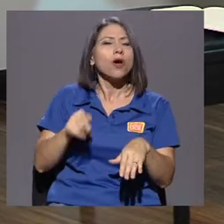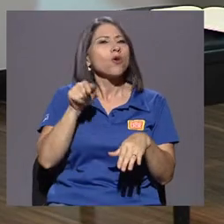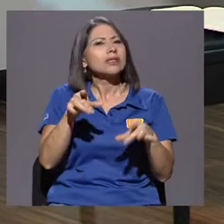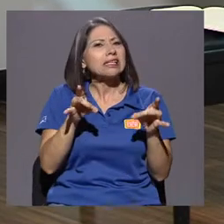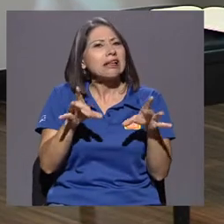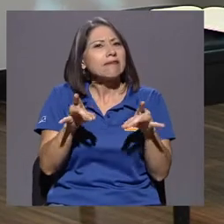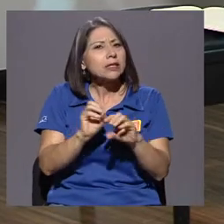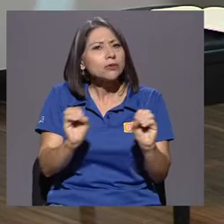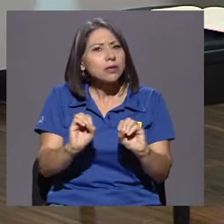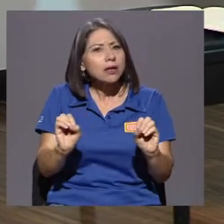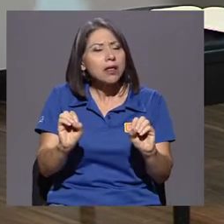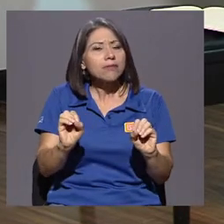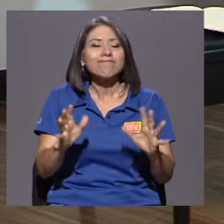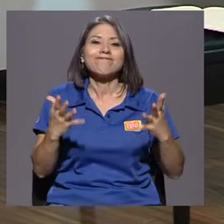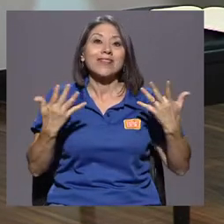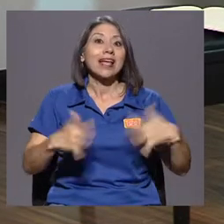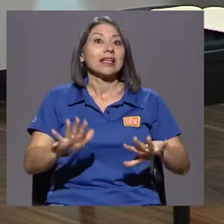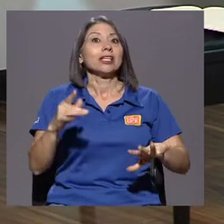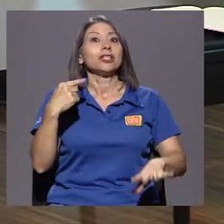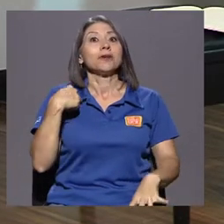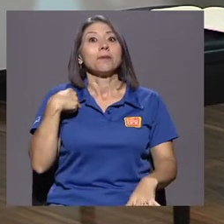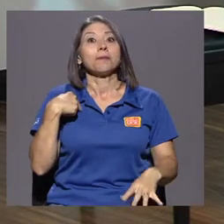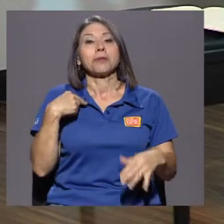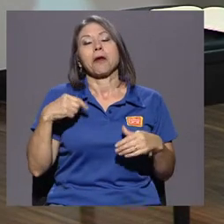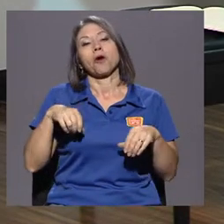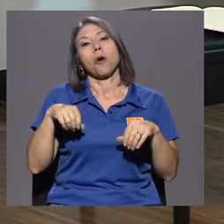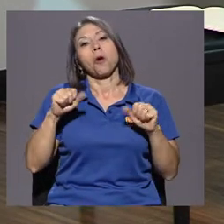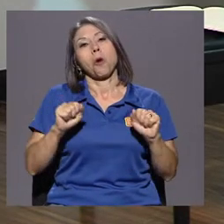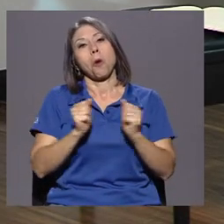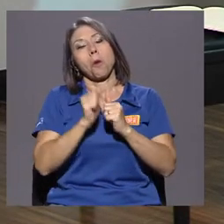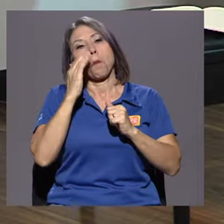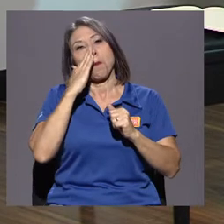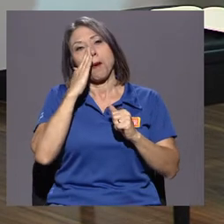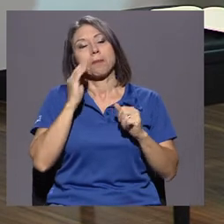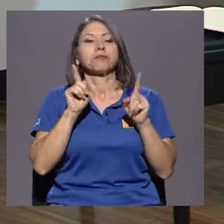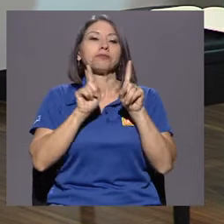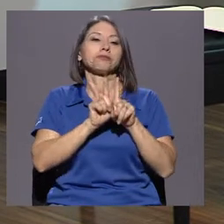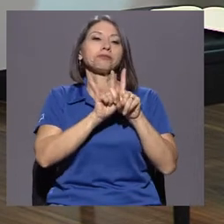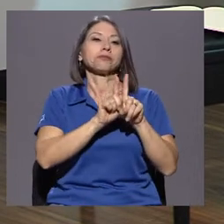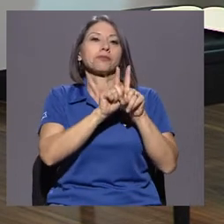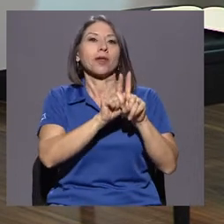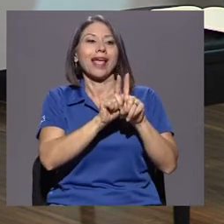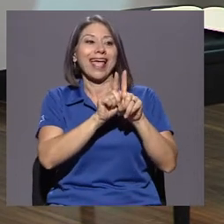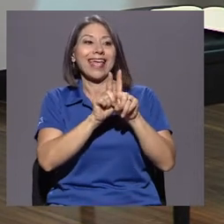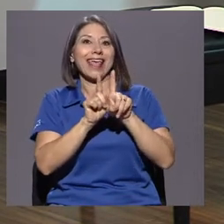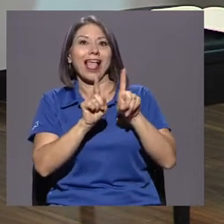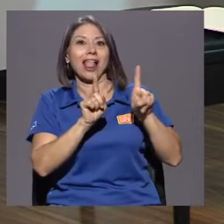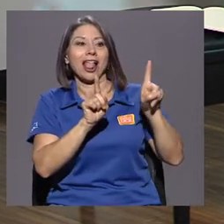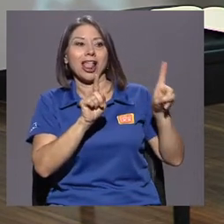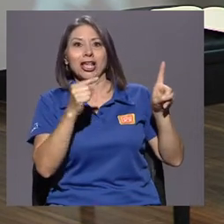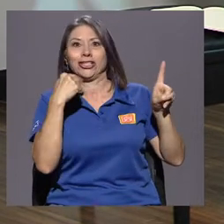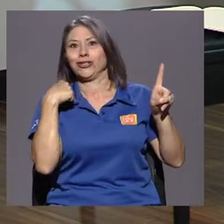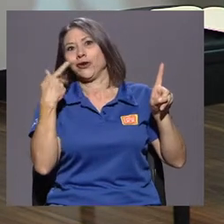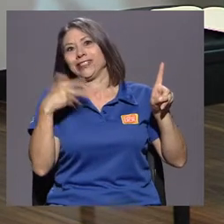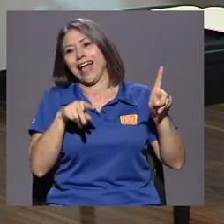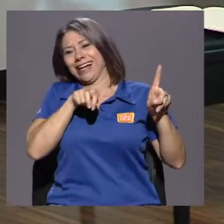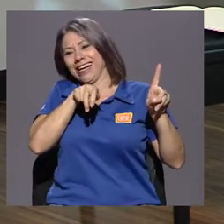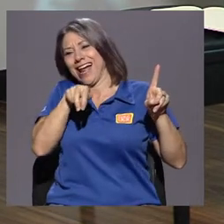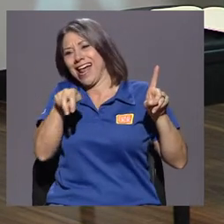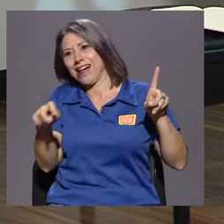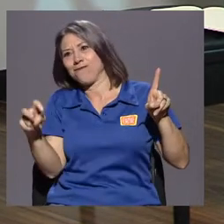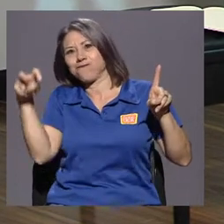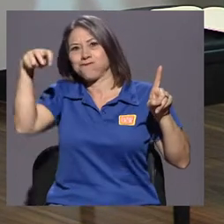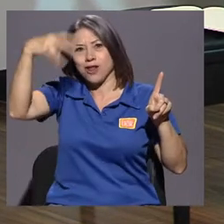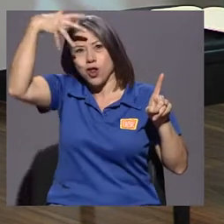yo no había dado media vuelta a mi mamá que estaba ya encaramado en los leones por supuesto por supuesto